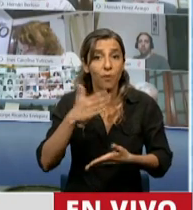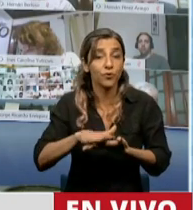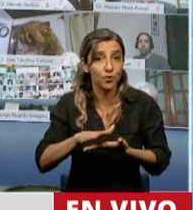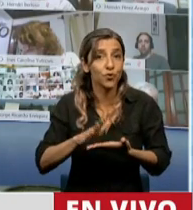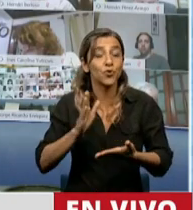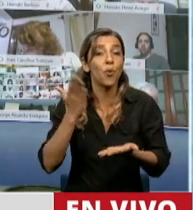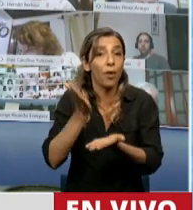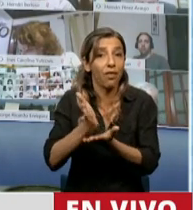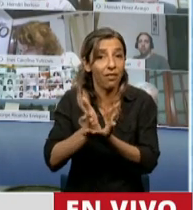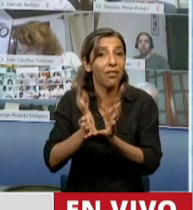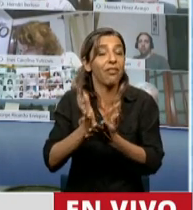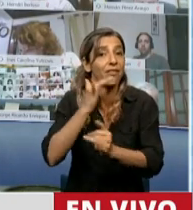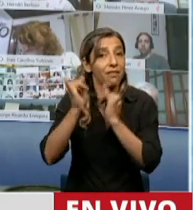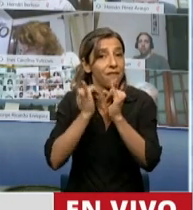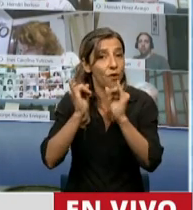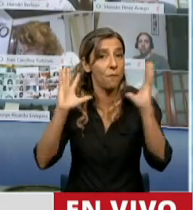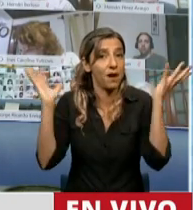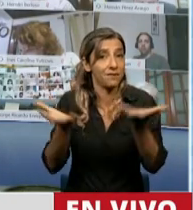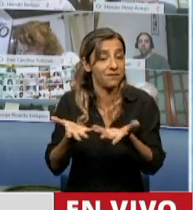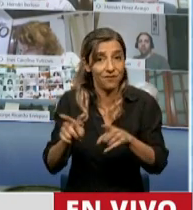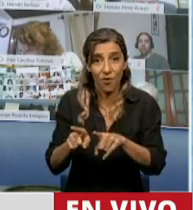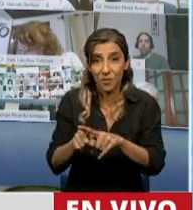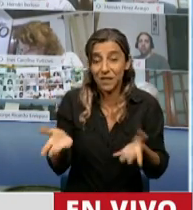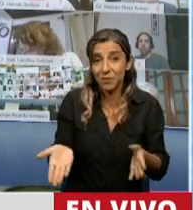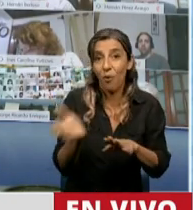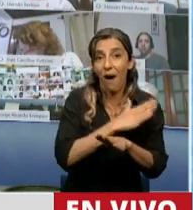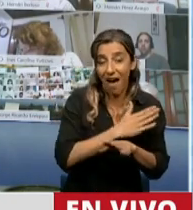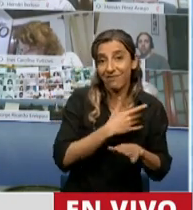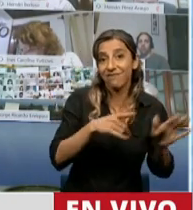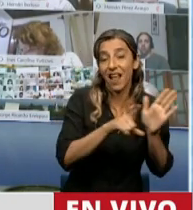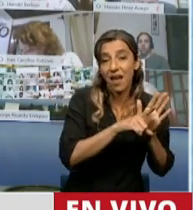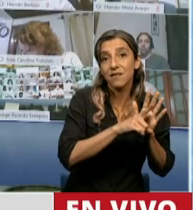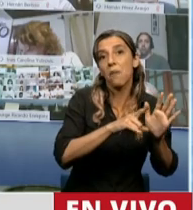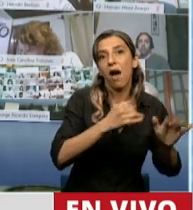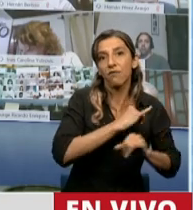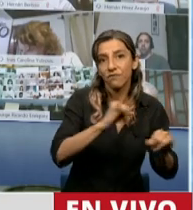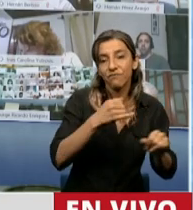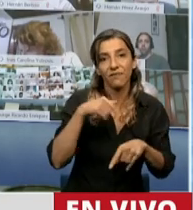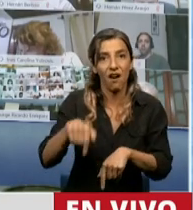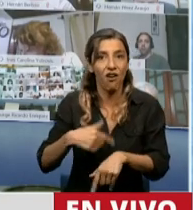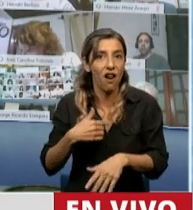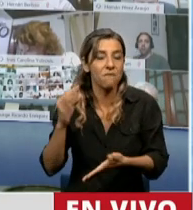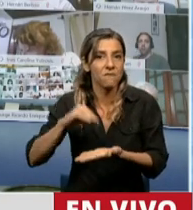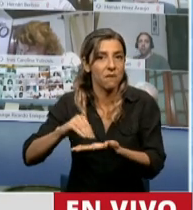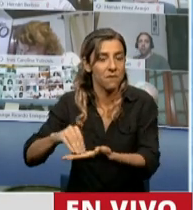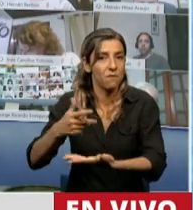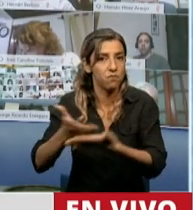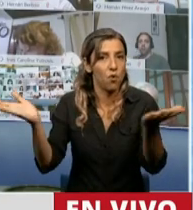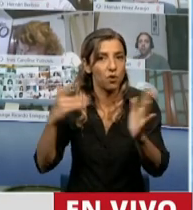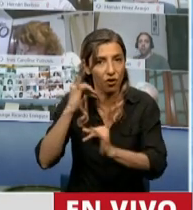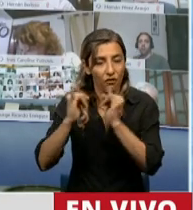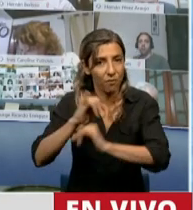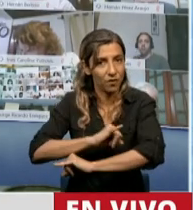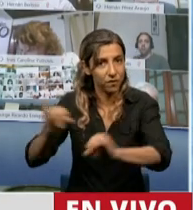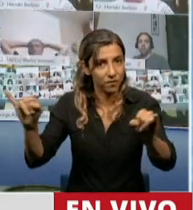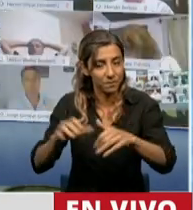ambiental. Bueno, también tiene que ver con eso. Los grandes anunciadores de los medios de comunicación solo dejan